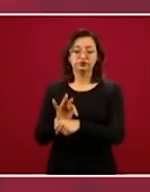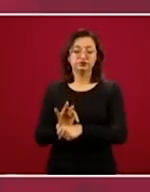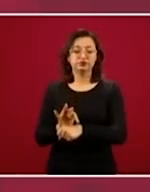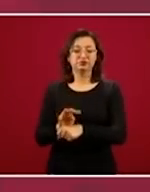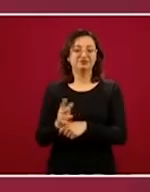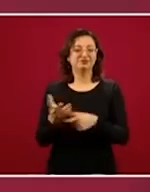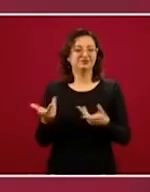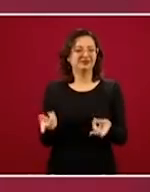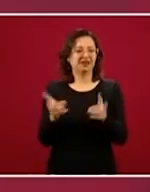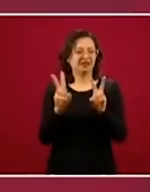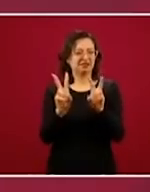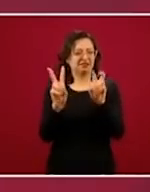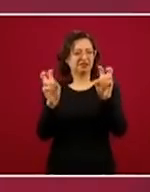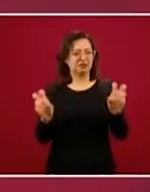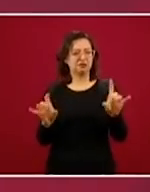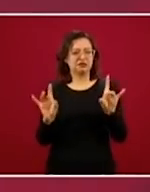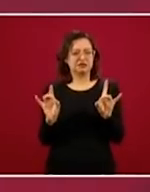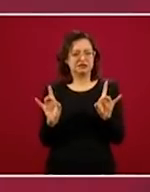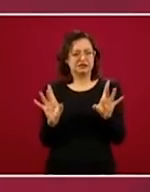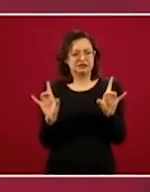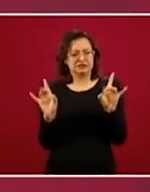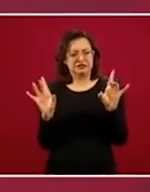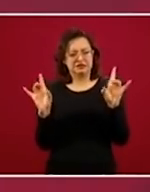temas tan delicados